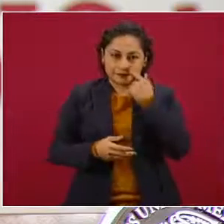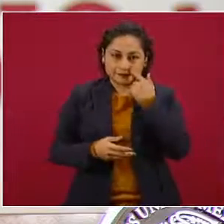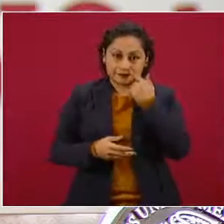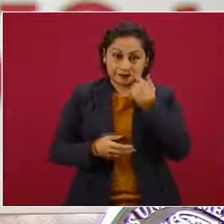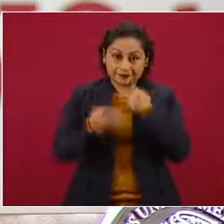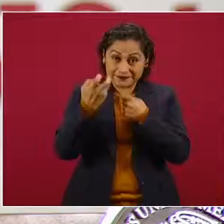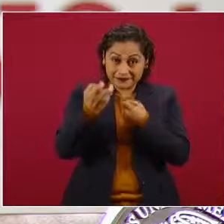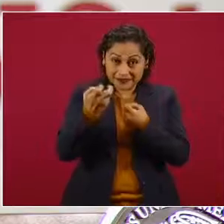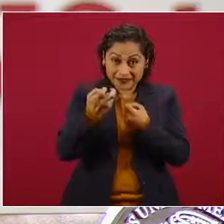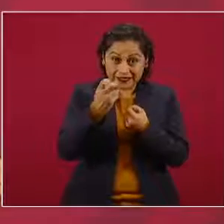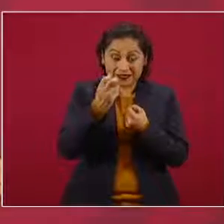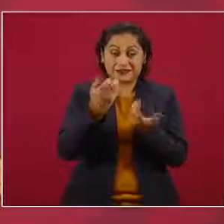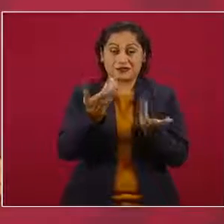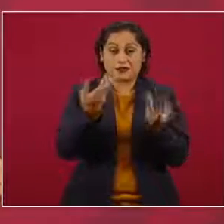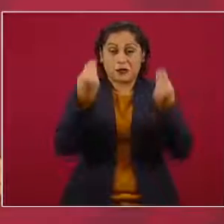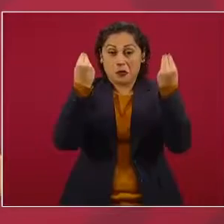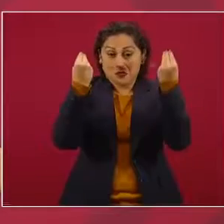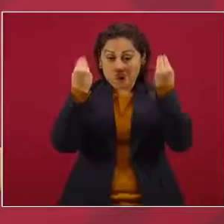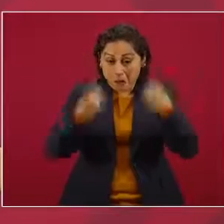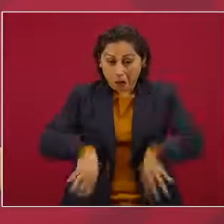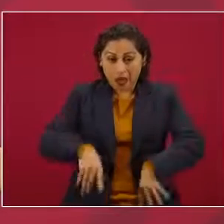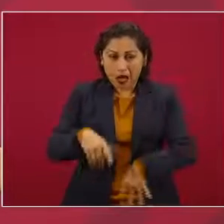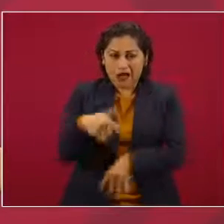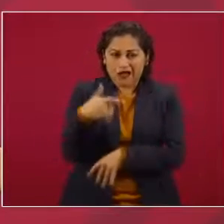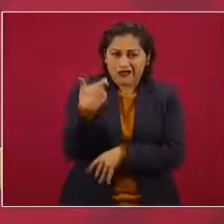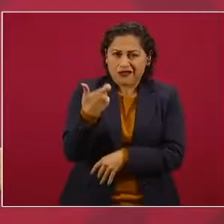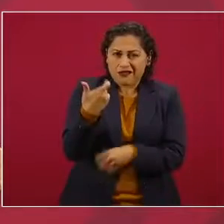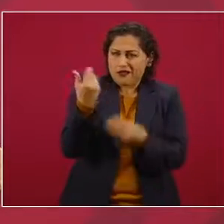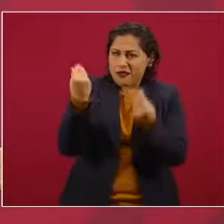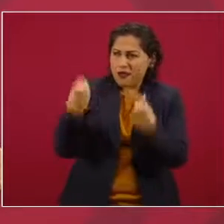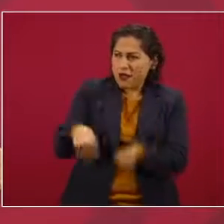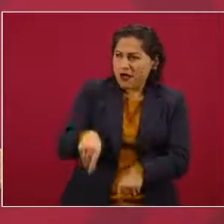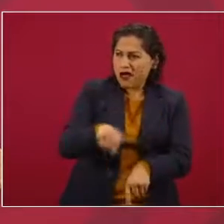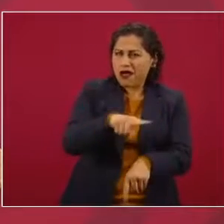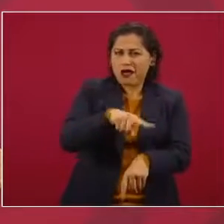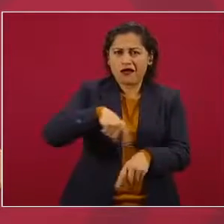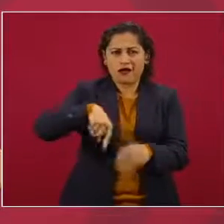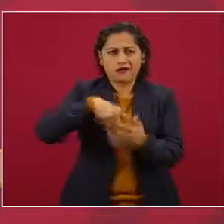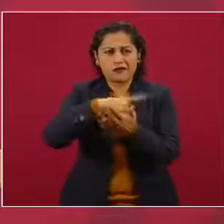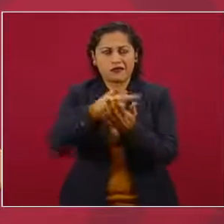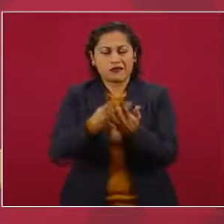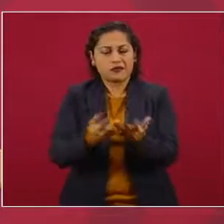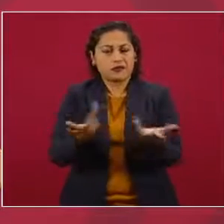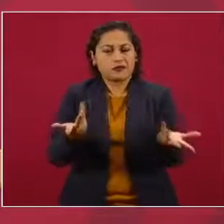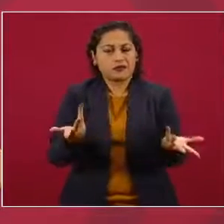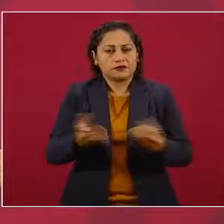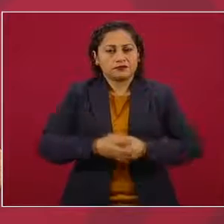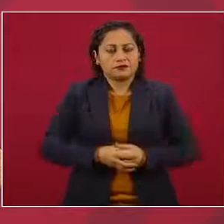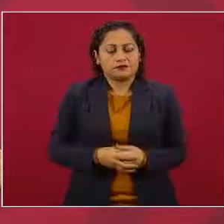obras y de dinero. Pero